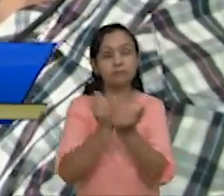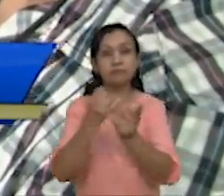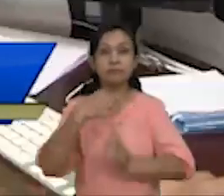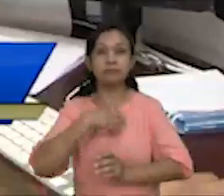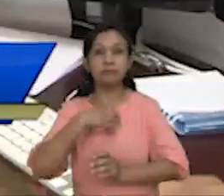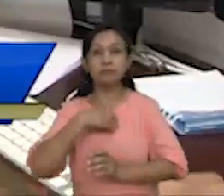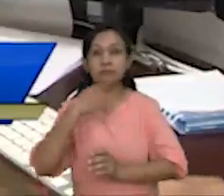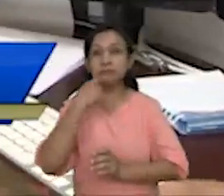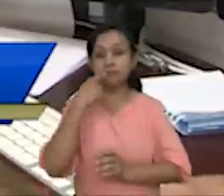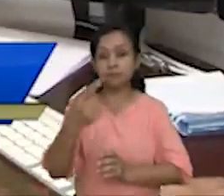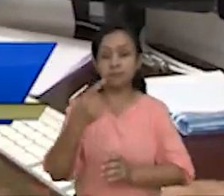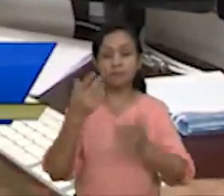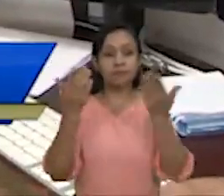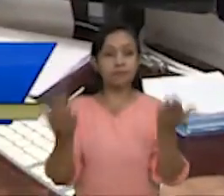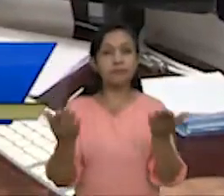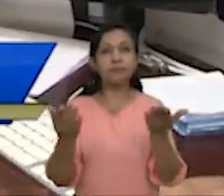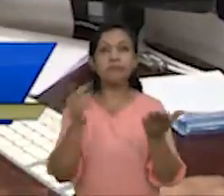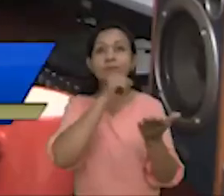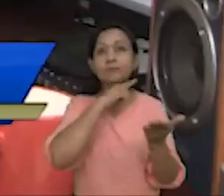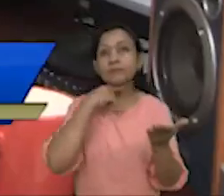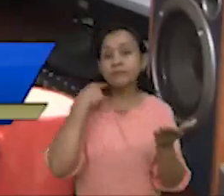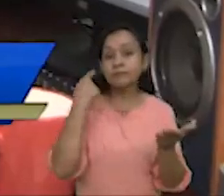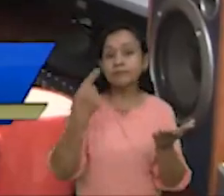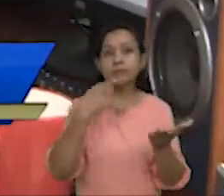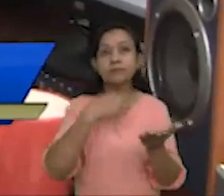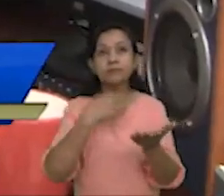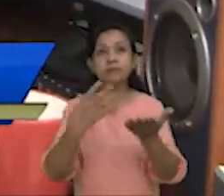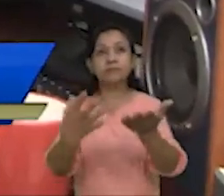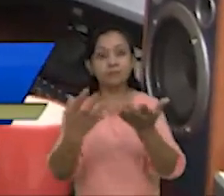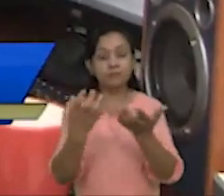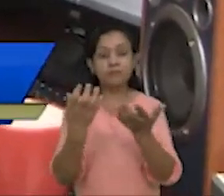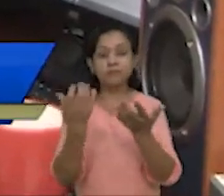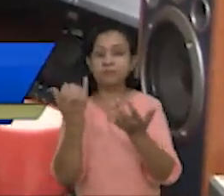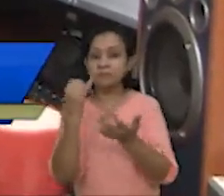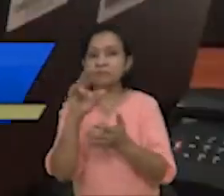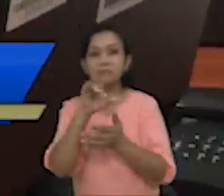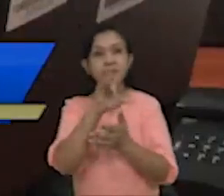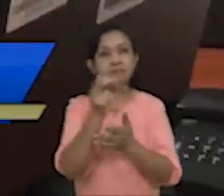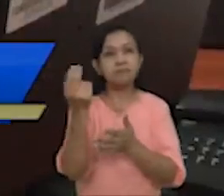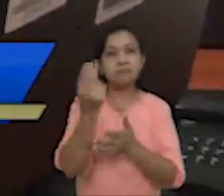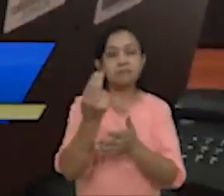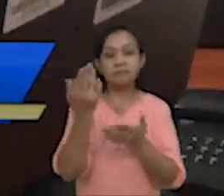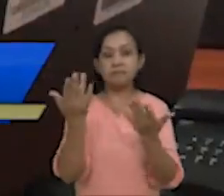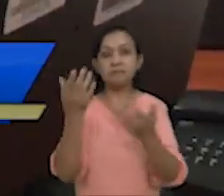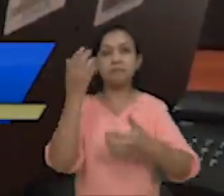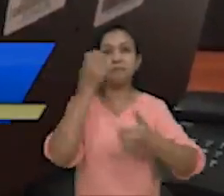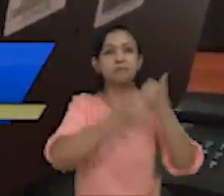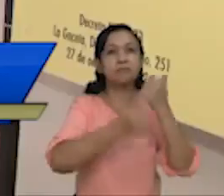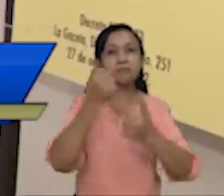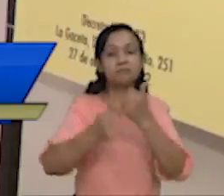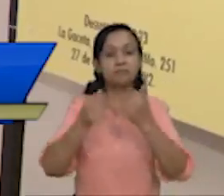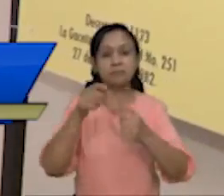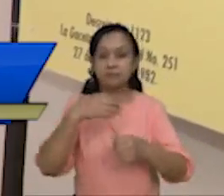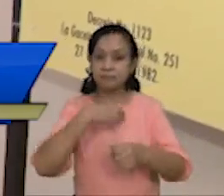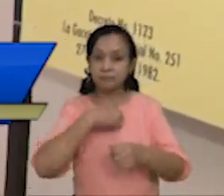que además es legítima y me pertenece, si yo quiero la hago y si no, no. Entonces hay una intolerancia a esa